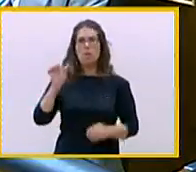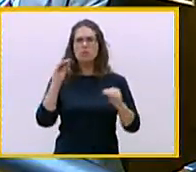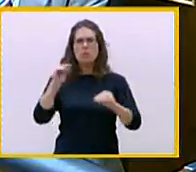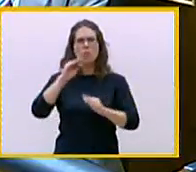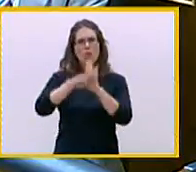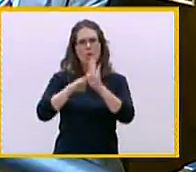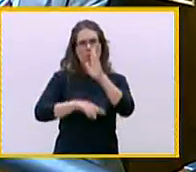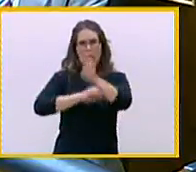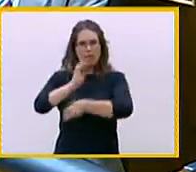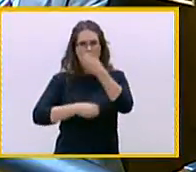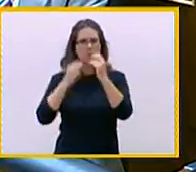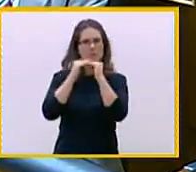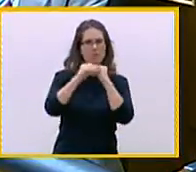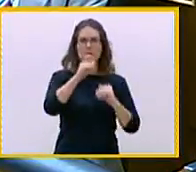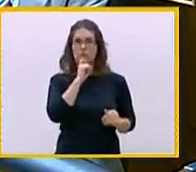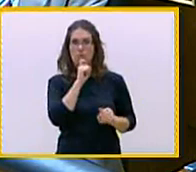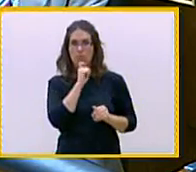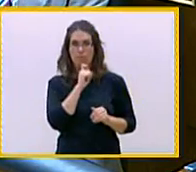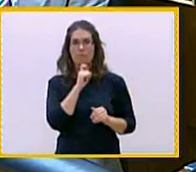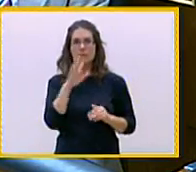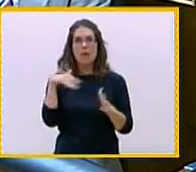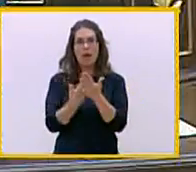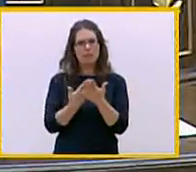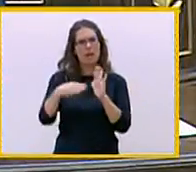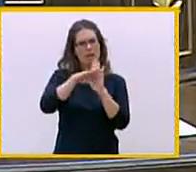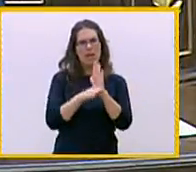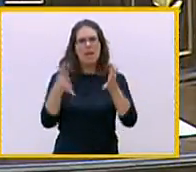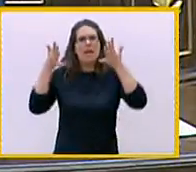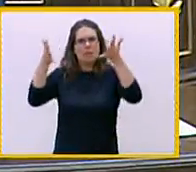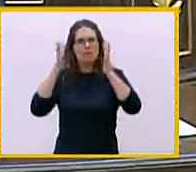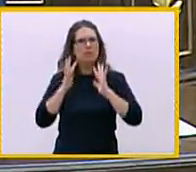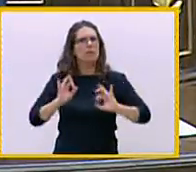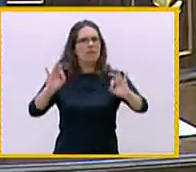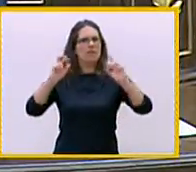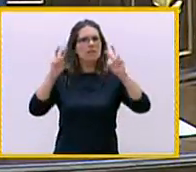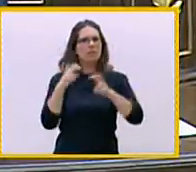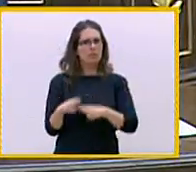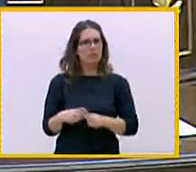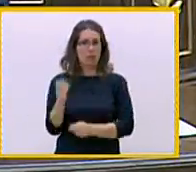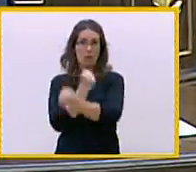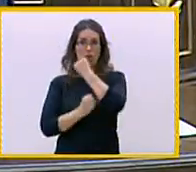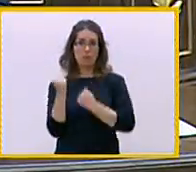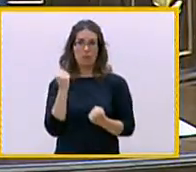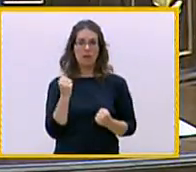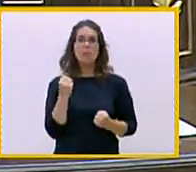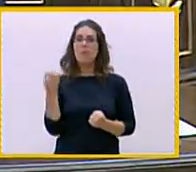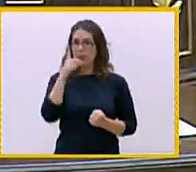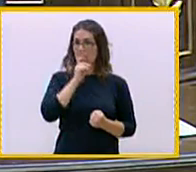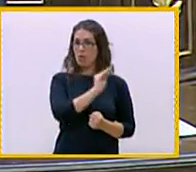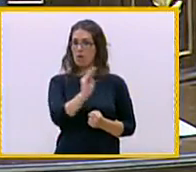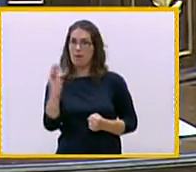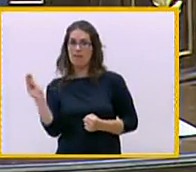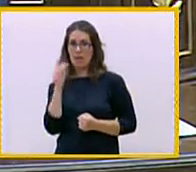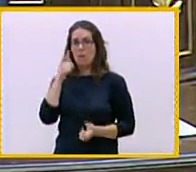estabilidad, emitiendo recomendaciones específicas en materia de política económica. Y conviene recordar que la valoración del